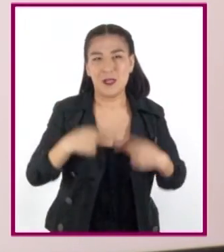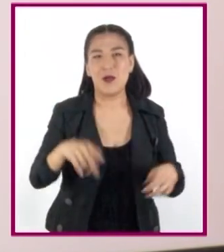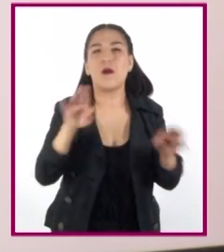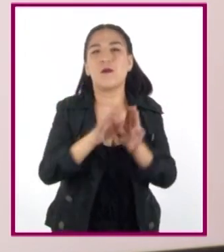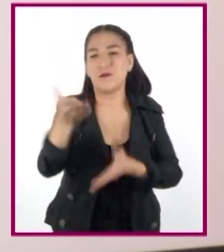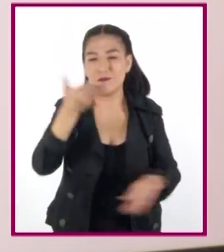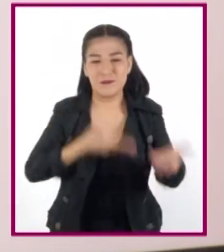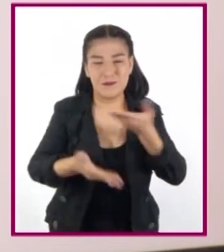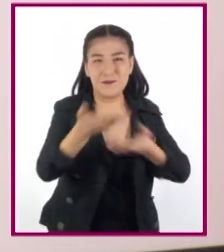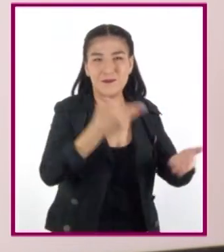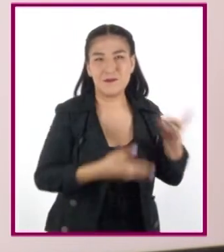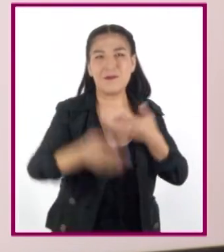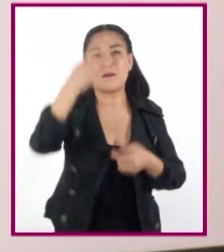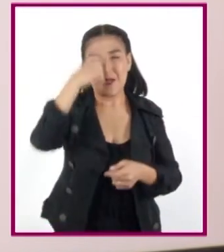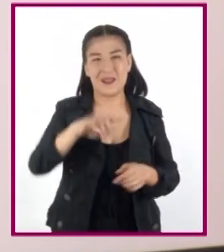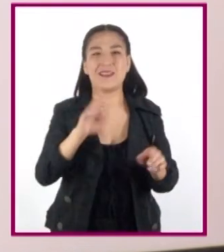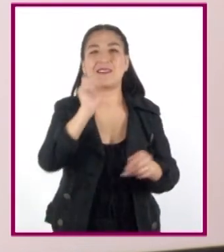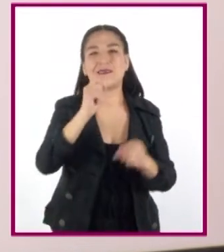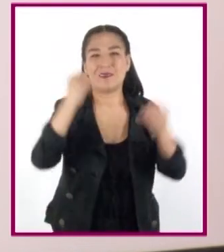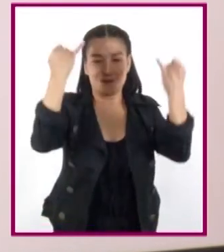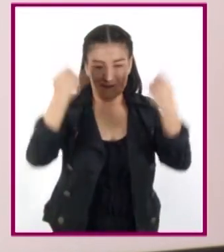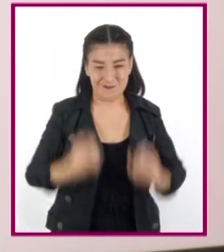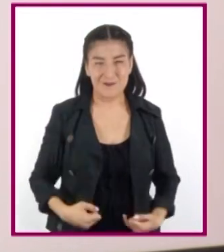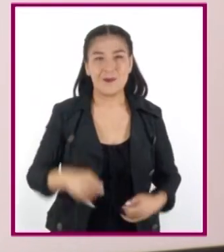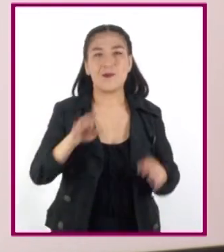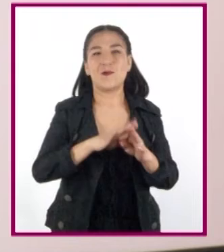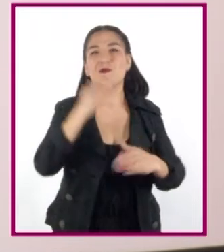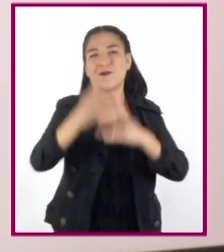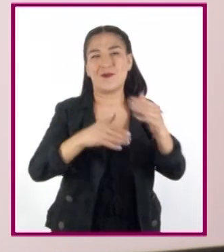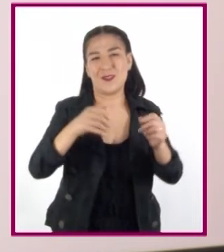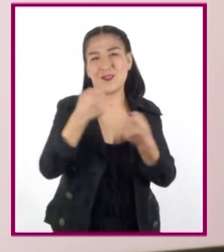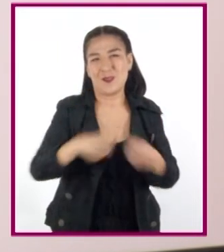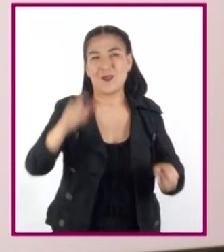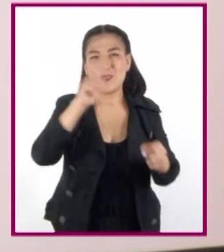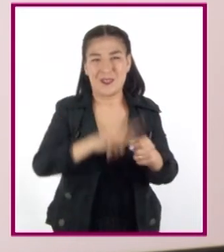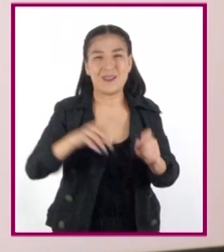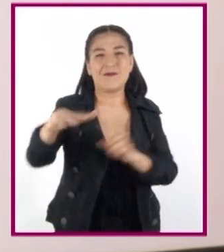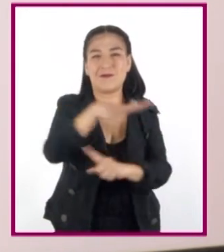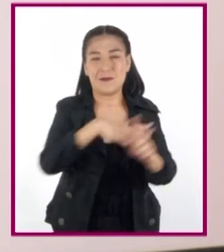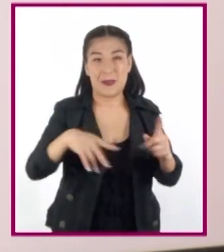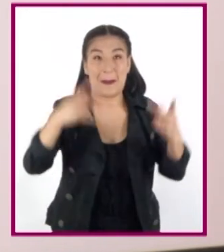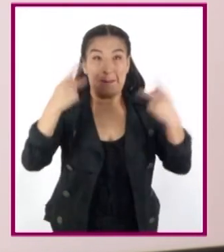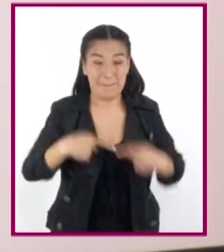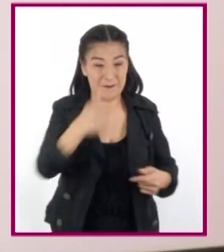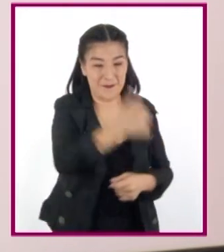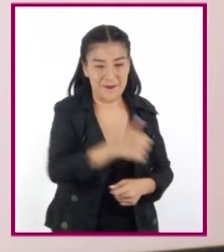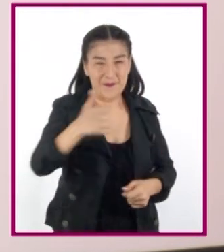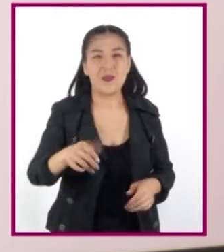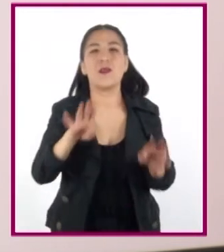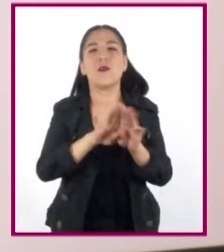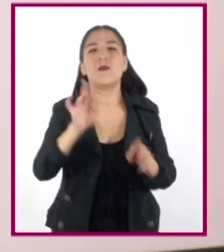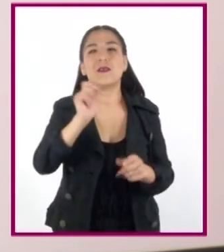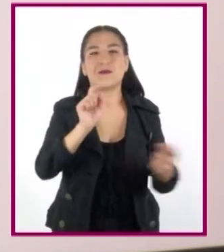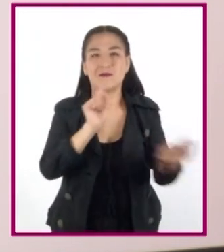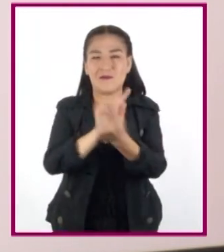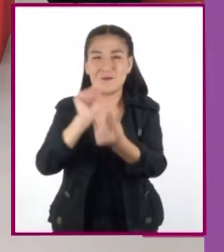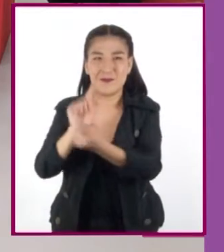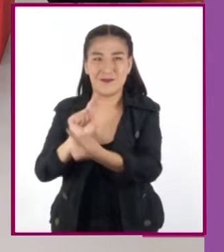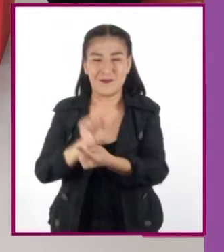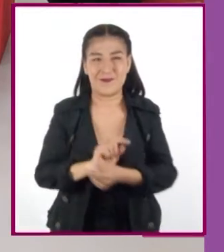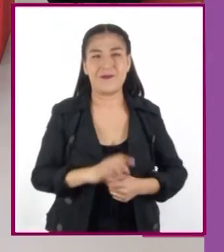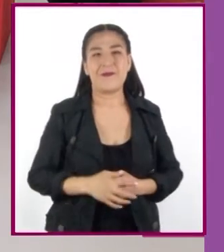en la construcción de la identidad en un ámbito social, en el que las personas se encuentran insertas.